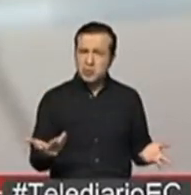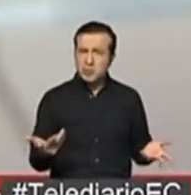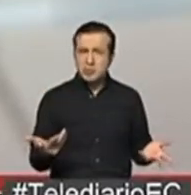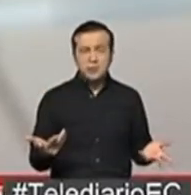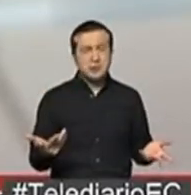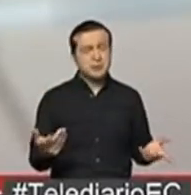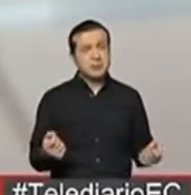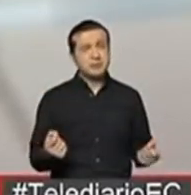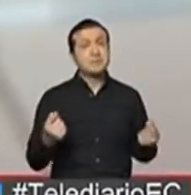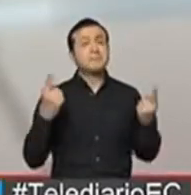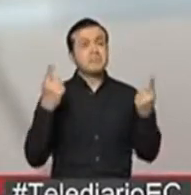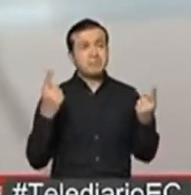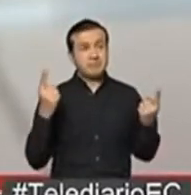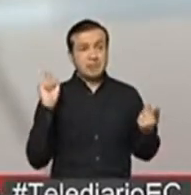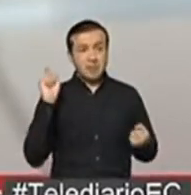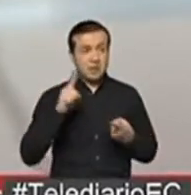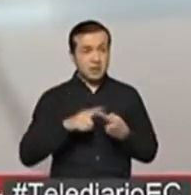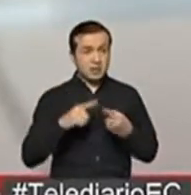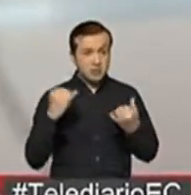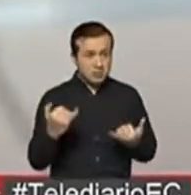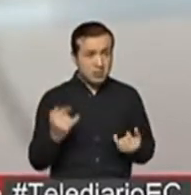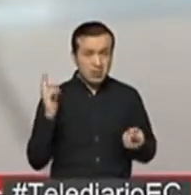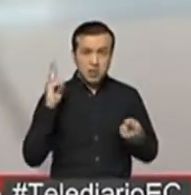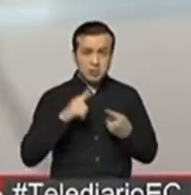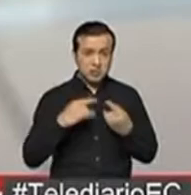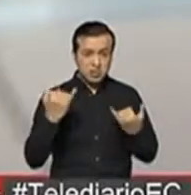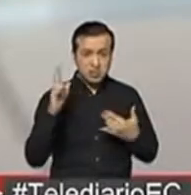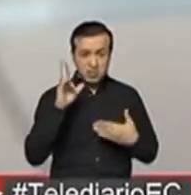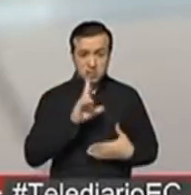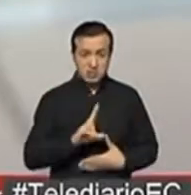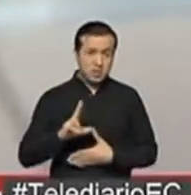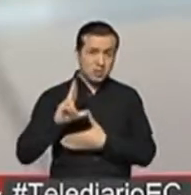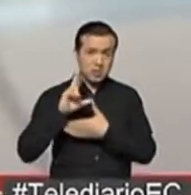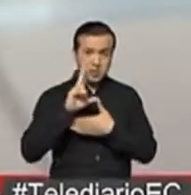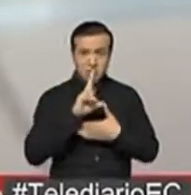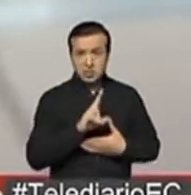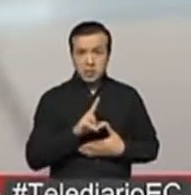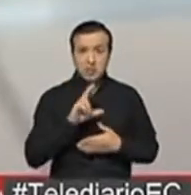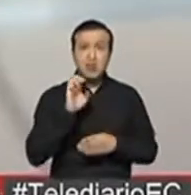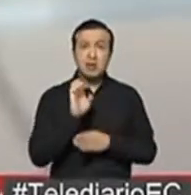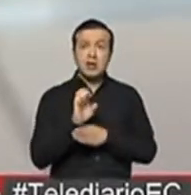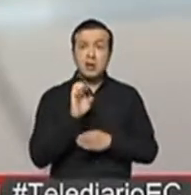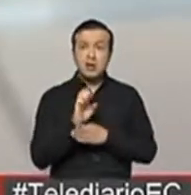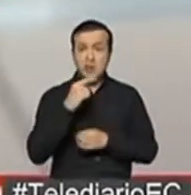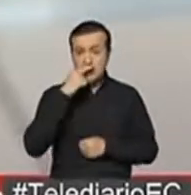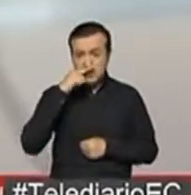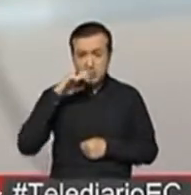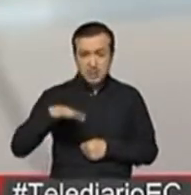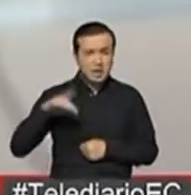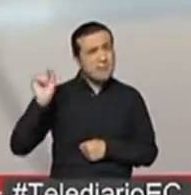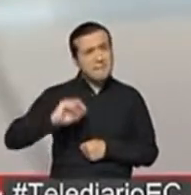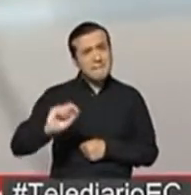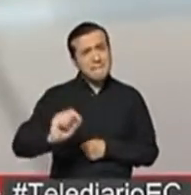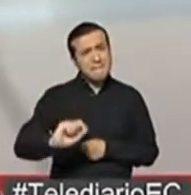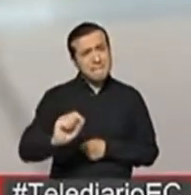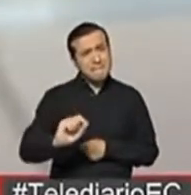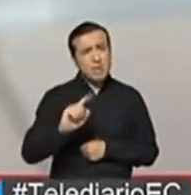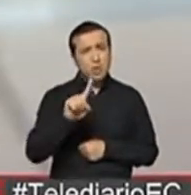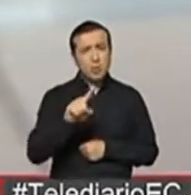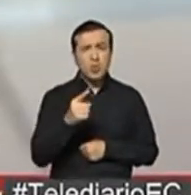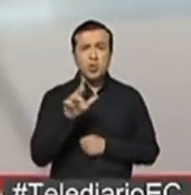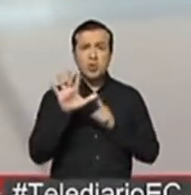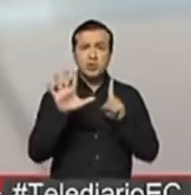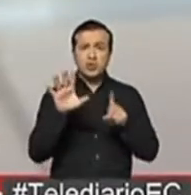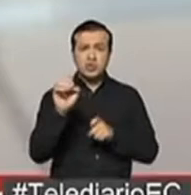es increíble que todavía en toda latinoamérica el ecuador tenga el gas más barato a un dólar